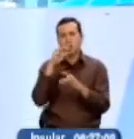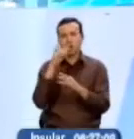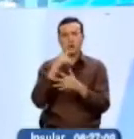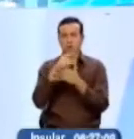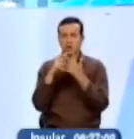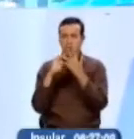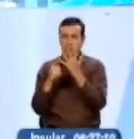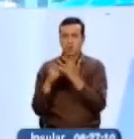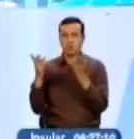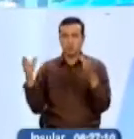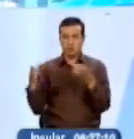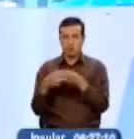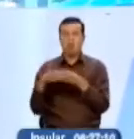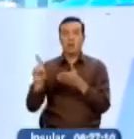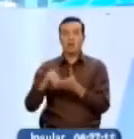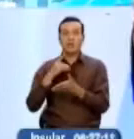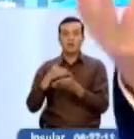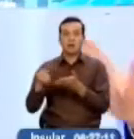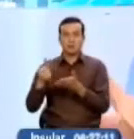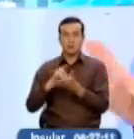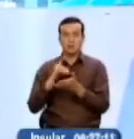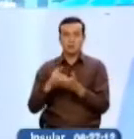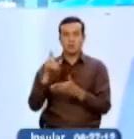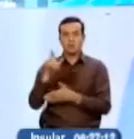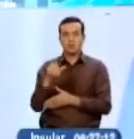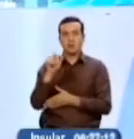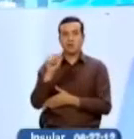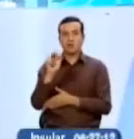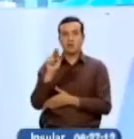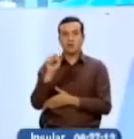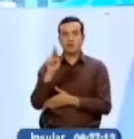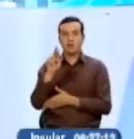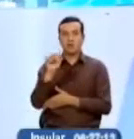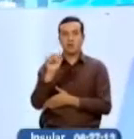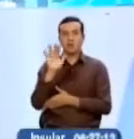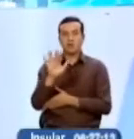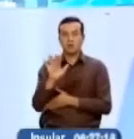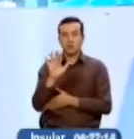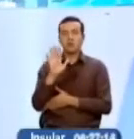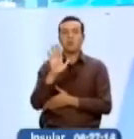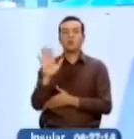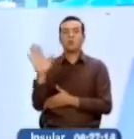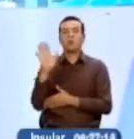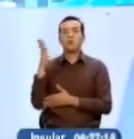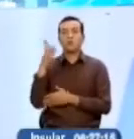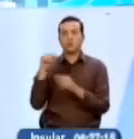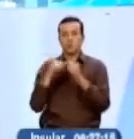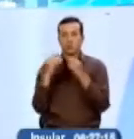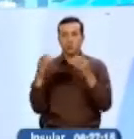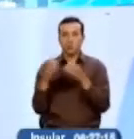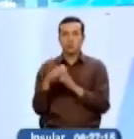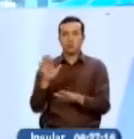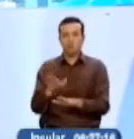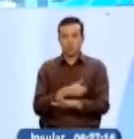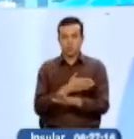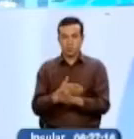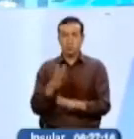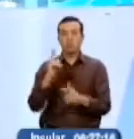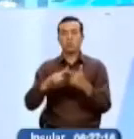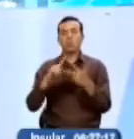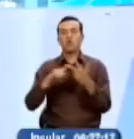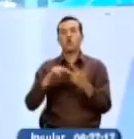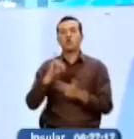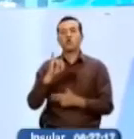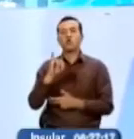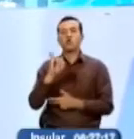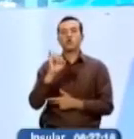la compañía nacional de danza la maestra andrea vela dirigiendo la compañía la orquesta sinfónica y la maestra yo si